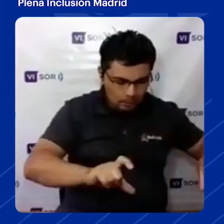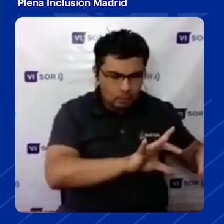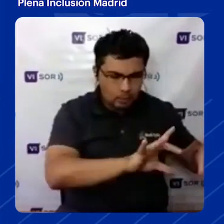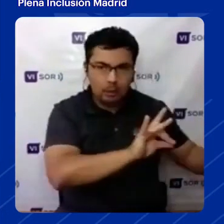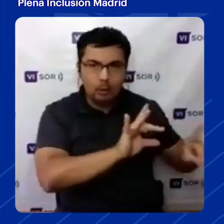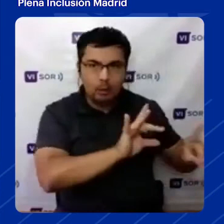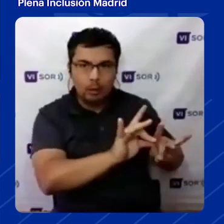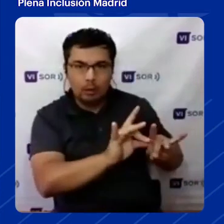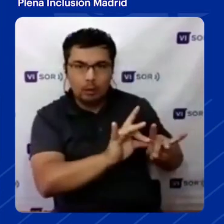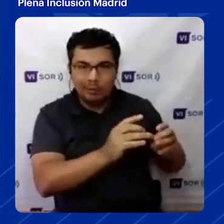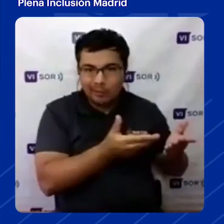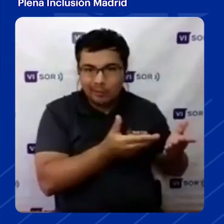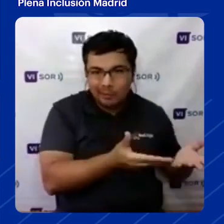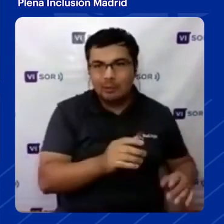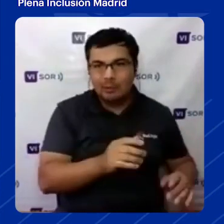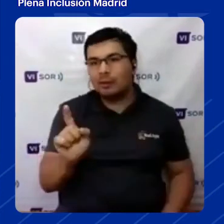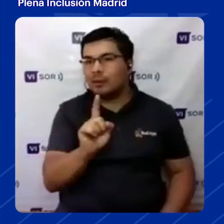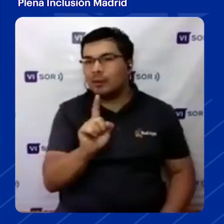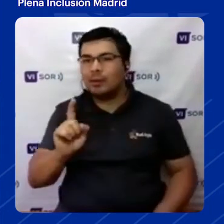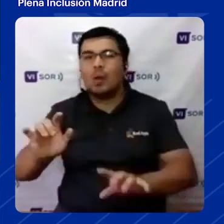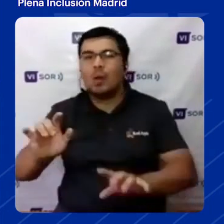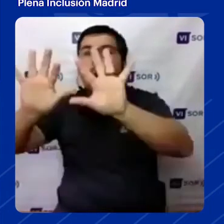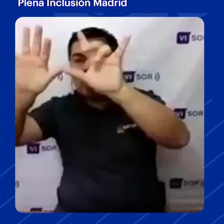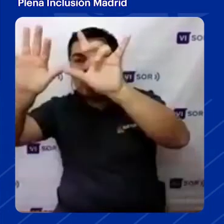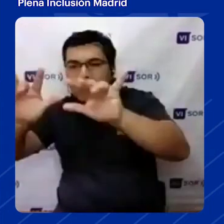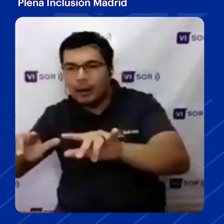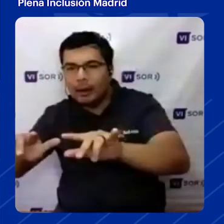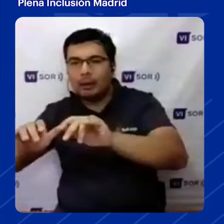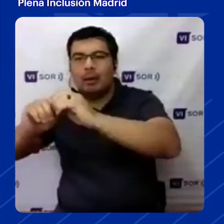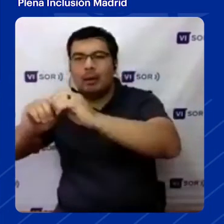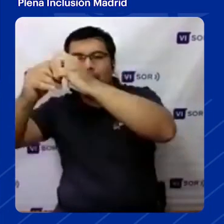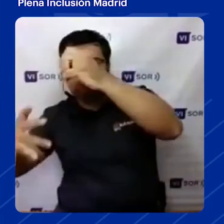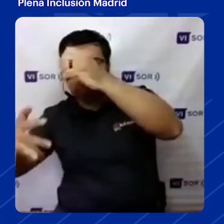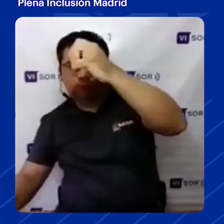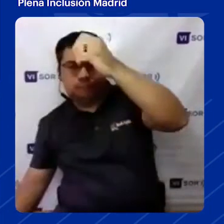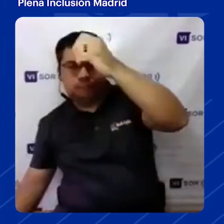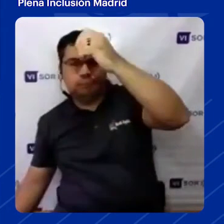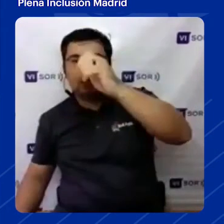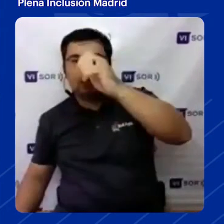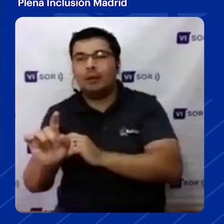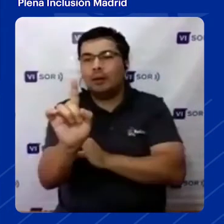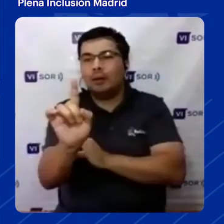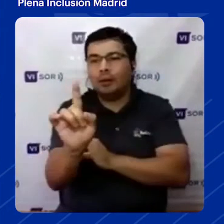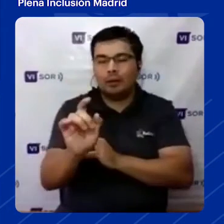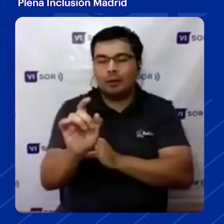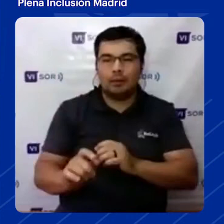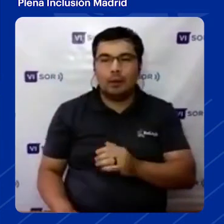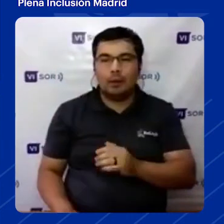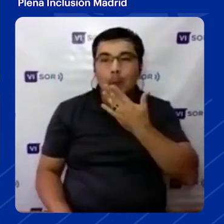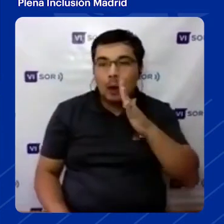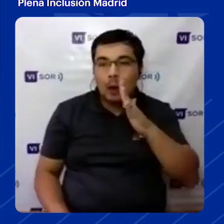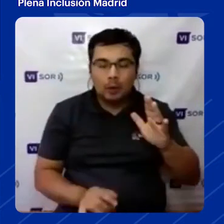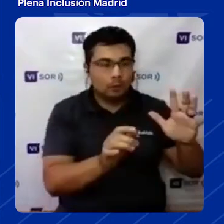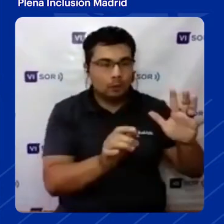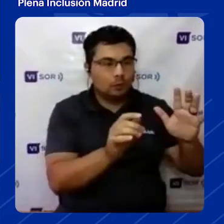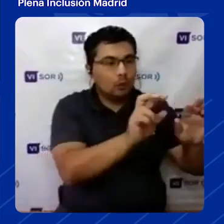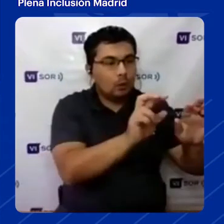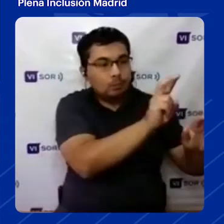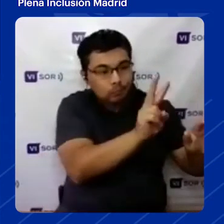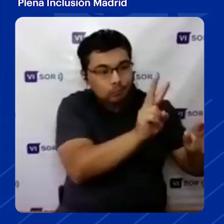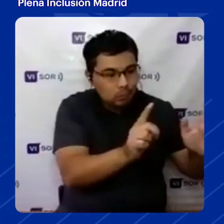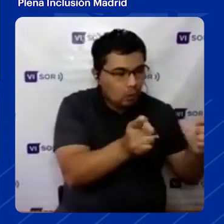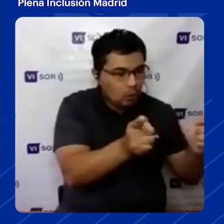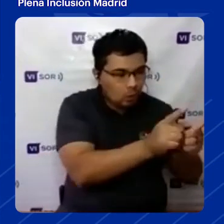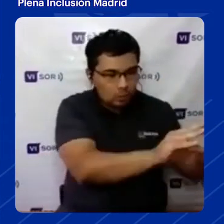el triple de largo para decir exactamente lo mismo, es decir, heredando la misma complejidad que tenía el